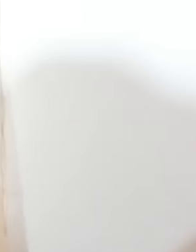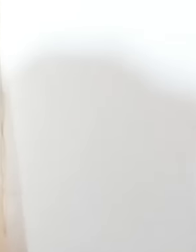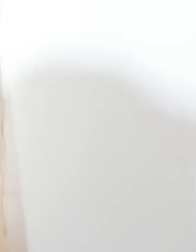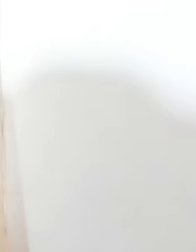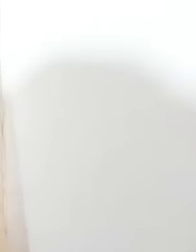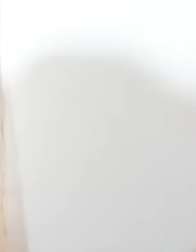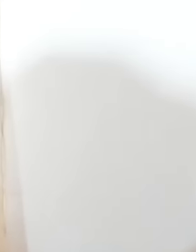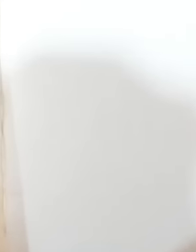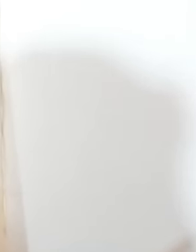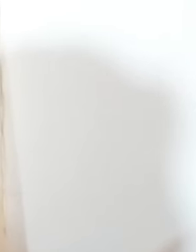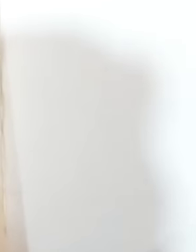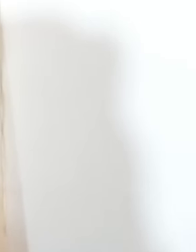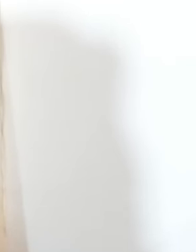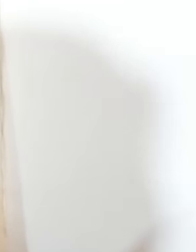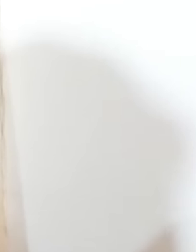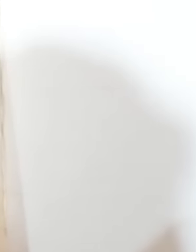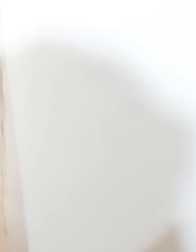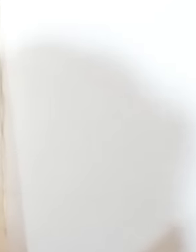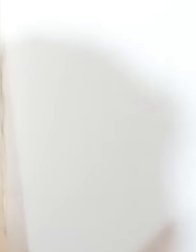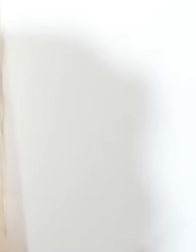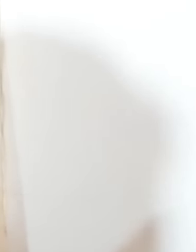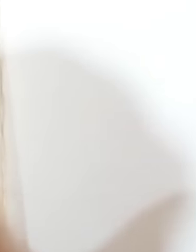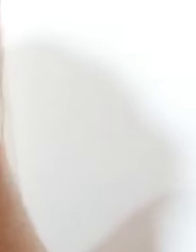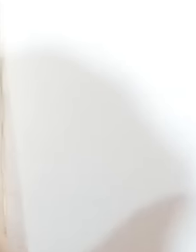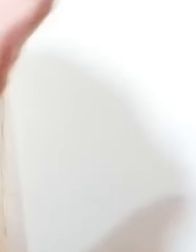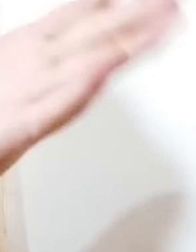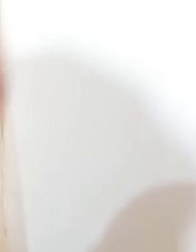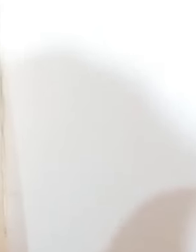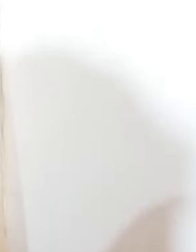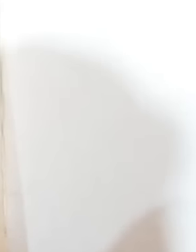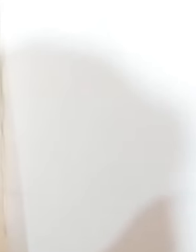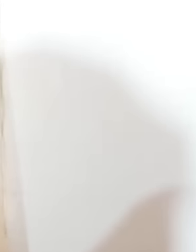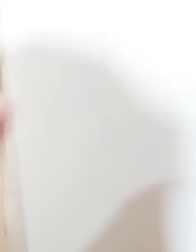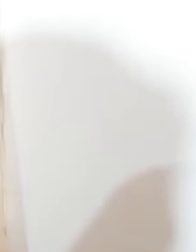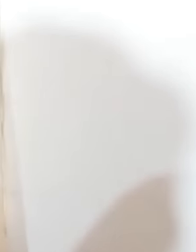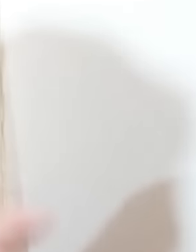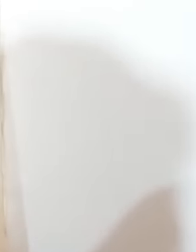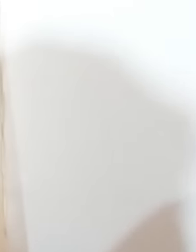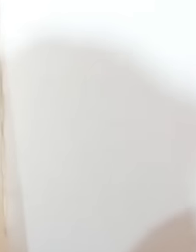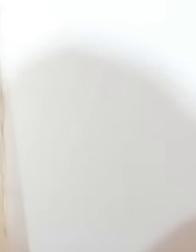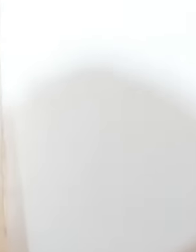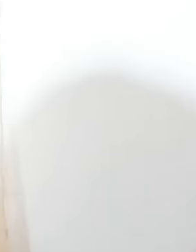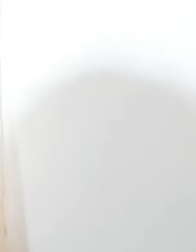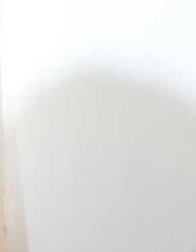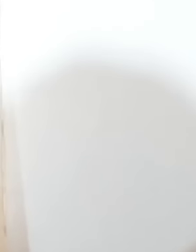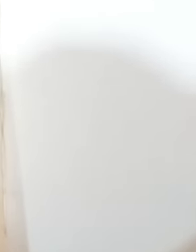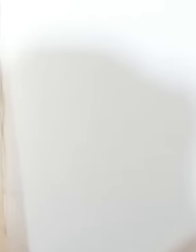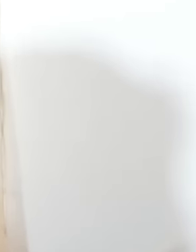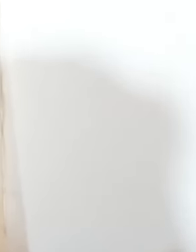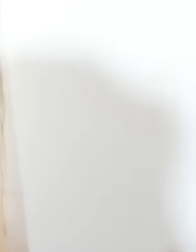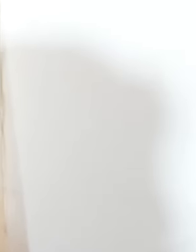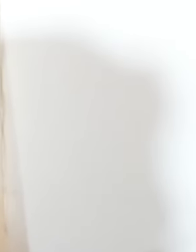responde de la mejor manera, con argumentos, cosas que ha vivido cuando se reunía con los gaseros, por